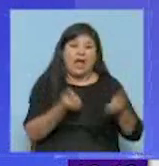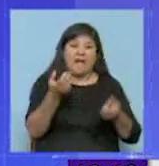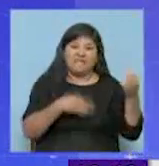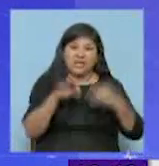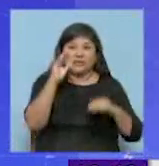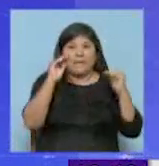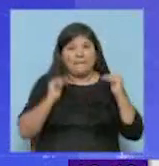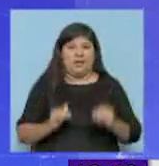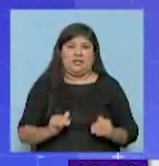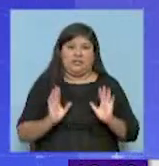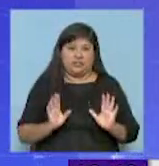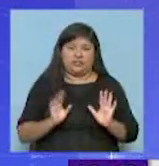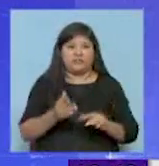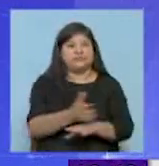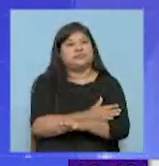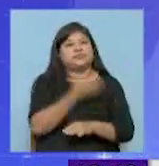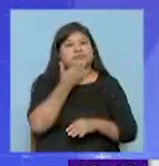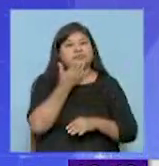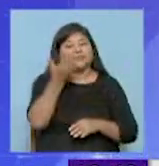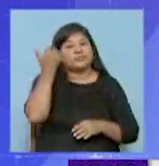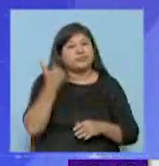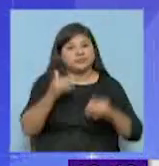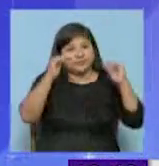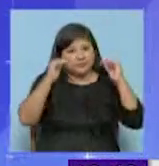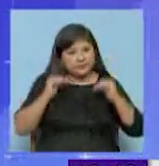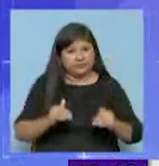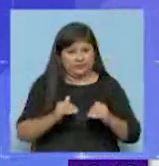abril. Y comenzaron con un descenso de